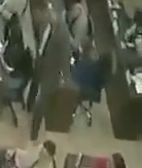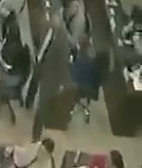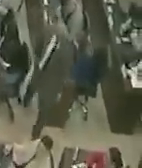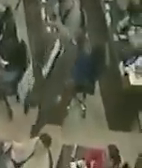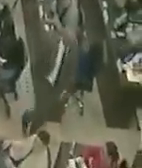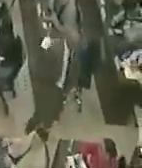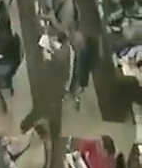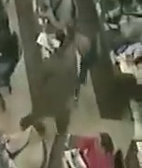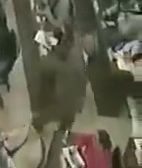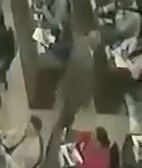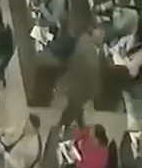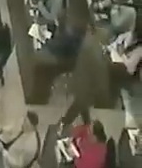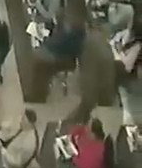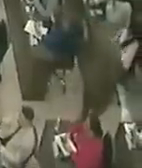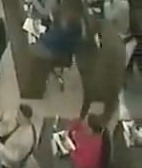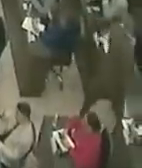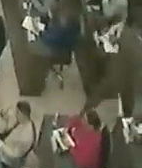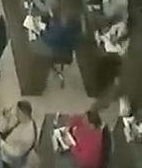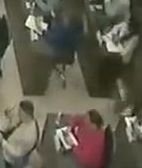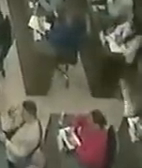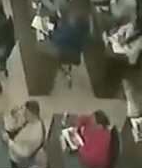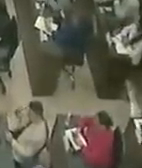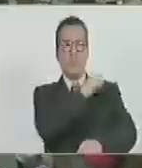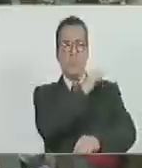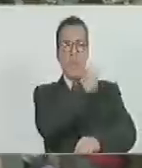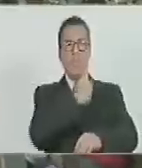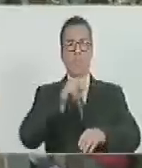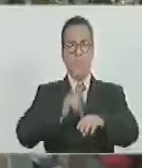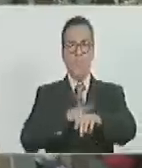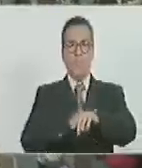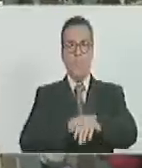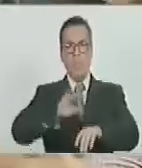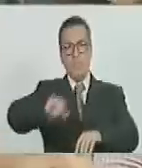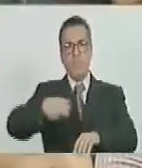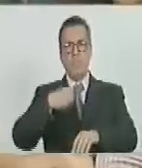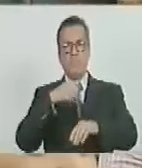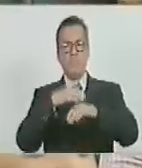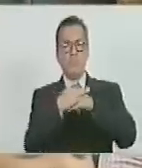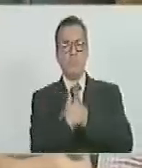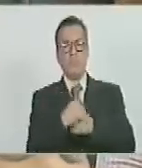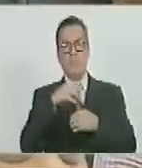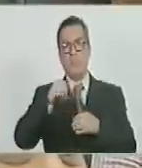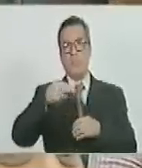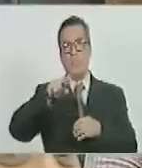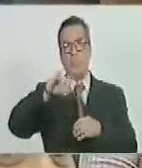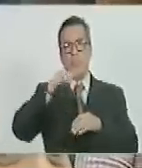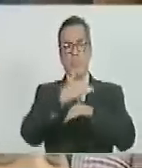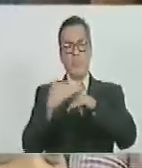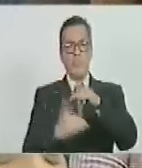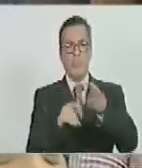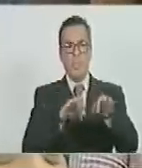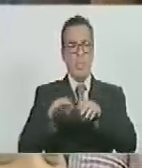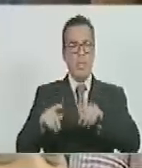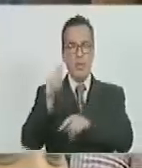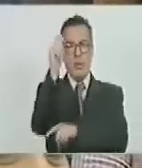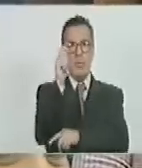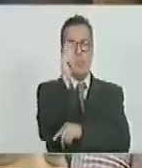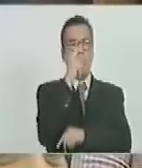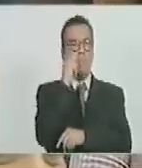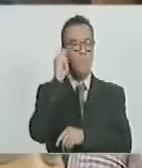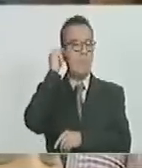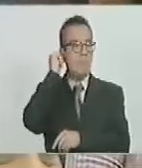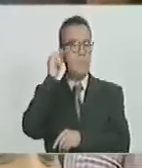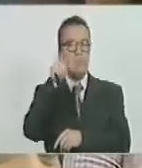Bueno, buenas tardes, Junta Directiva, doctor Jorge Rodríguez, diputada América Pérez, subsecretaria, diputadas y